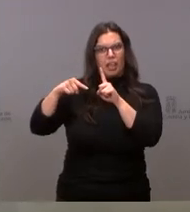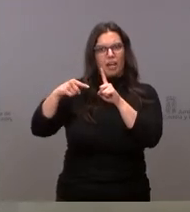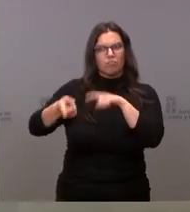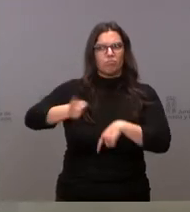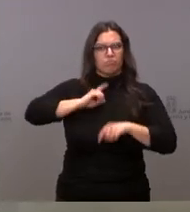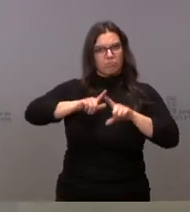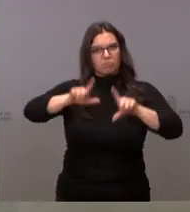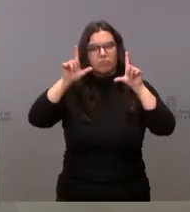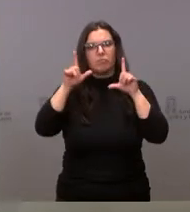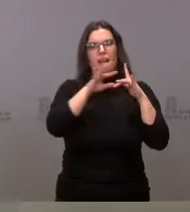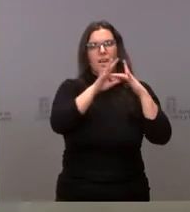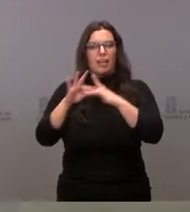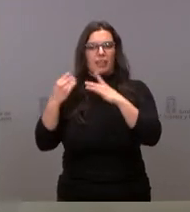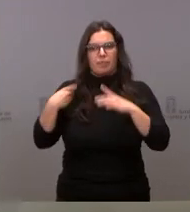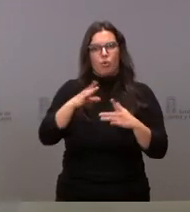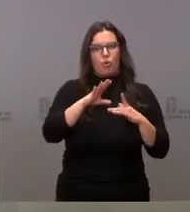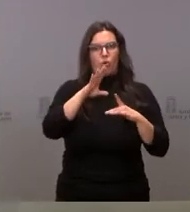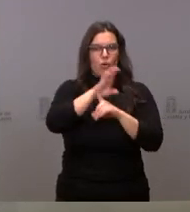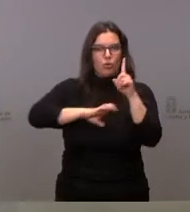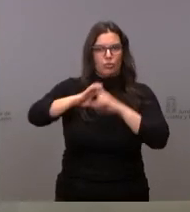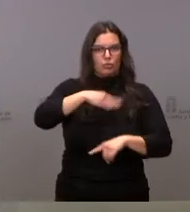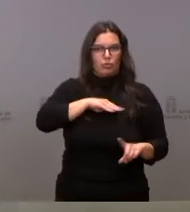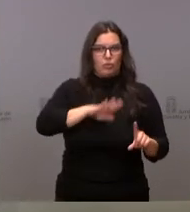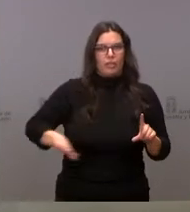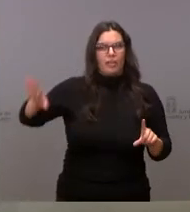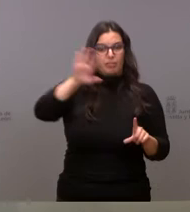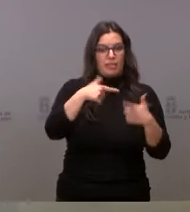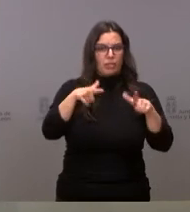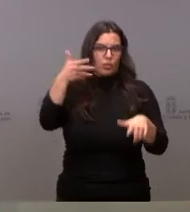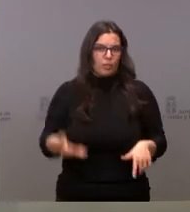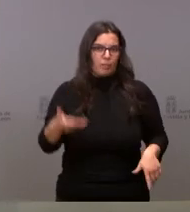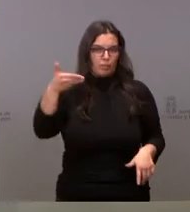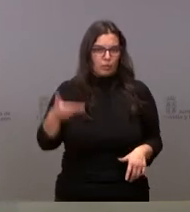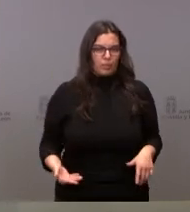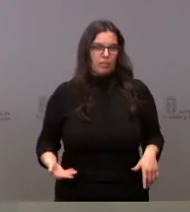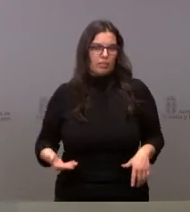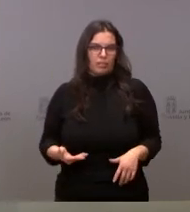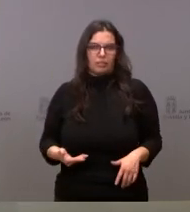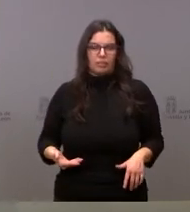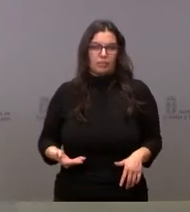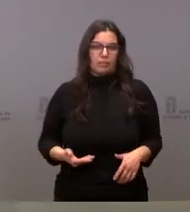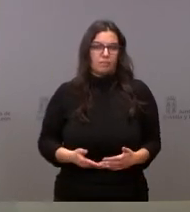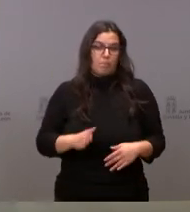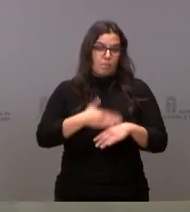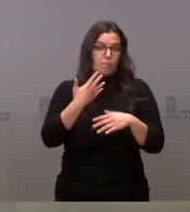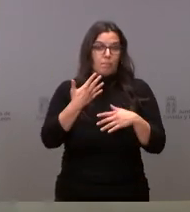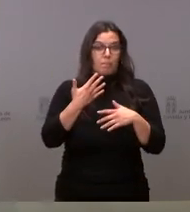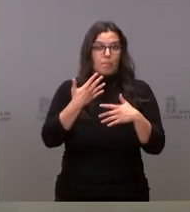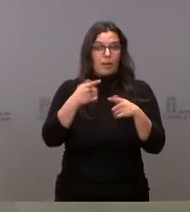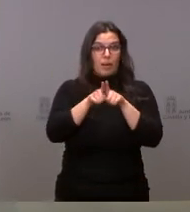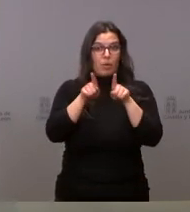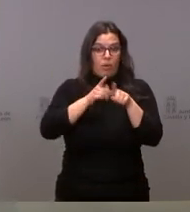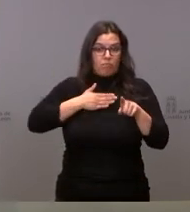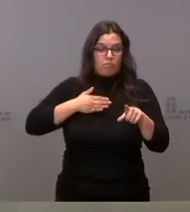liderazgo dentro del contexto nacional en ese sector tan importante y tan relevante desde el punto de vista de la visión de la falta de